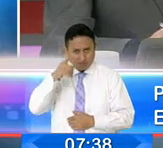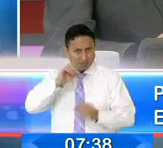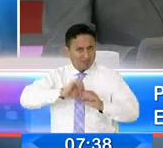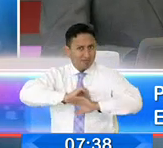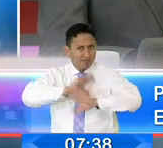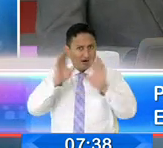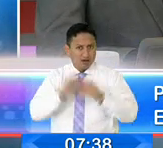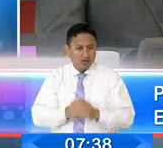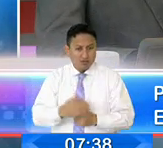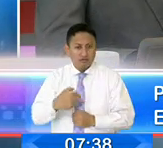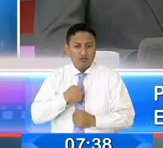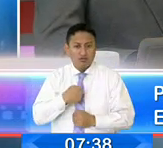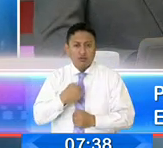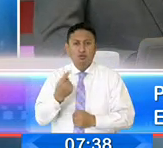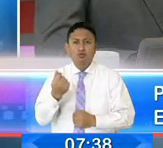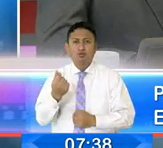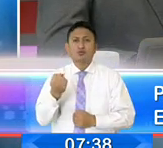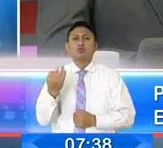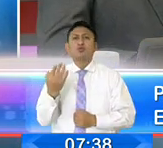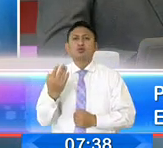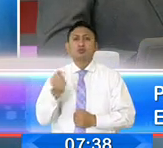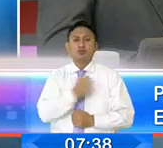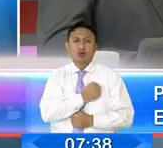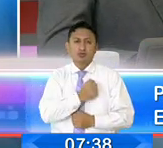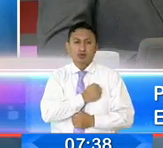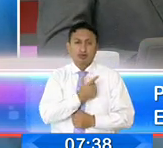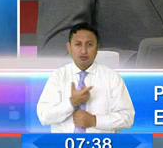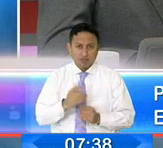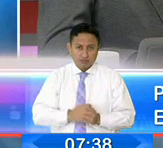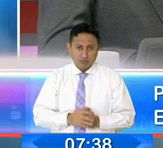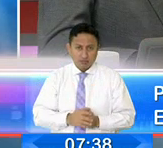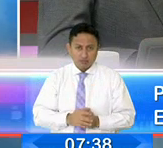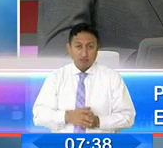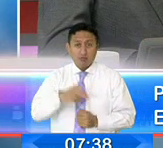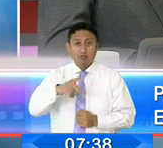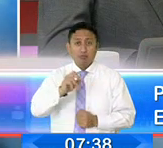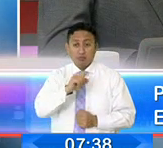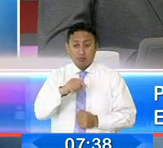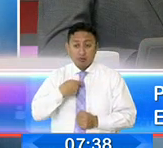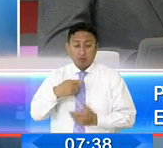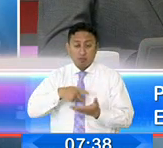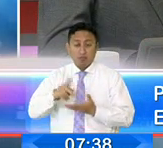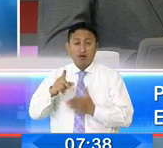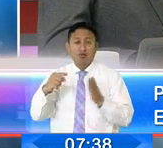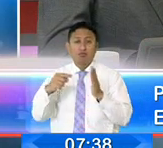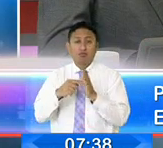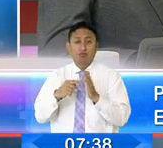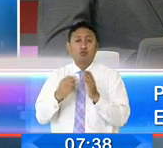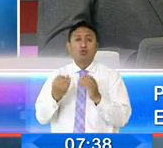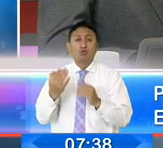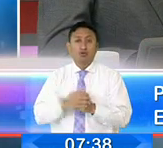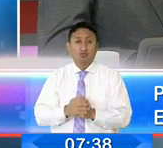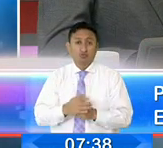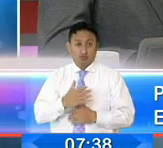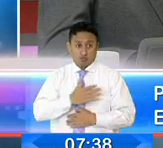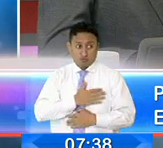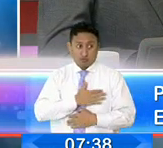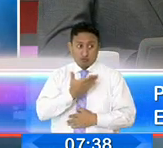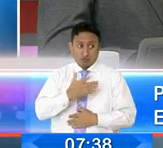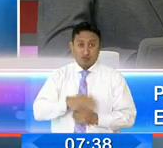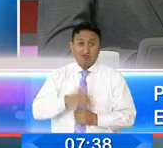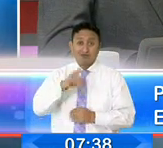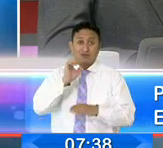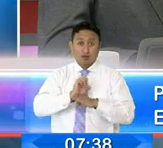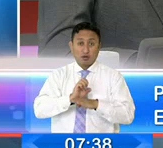transparencia cuánto es el patrimonio de Jimena Peña, cuánto Jimena Peña ha pagado en tributos, si Jimena Peña ha sacado dólares